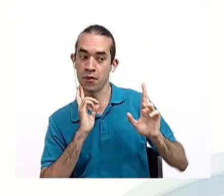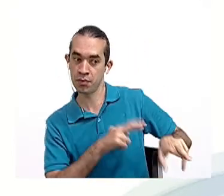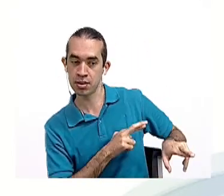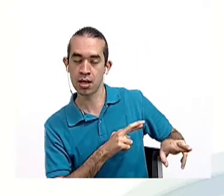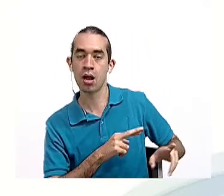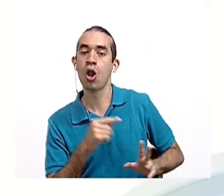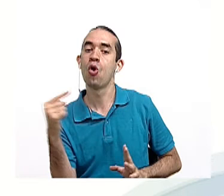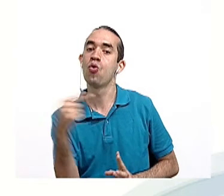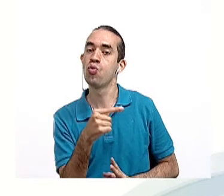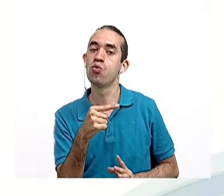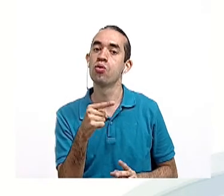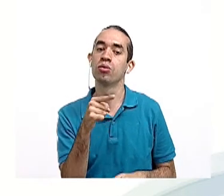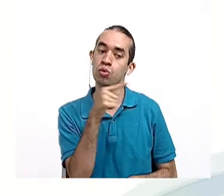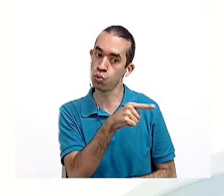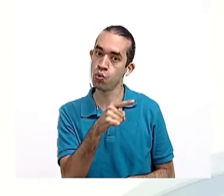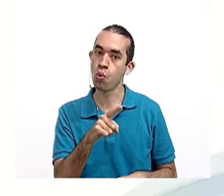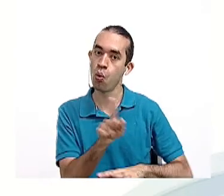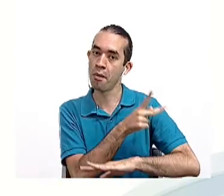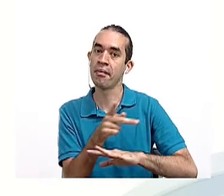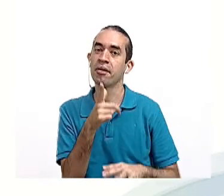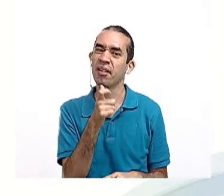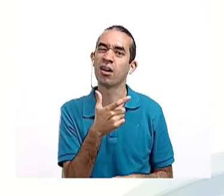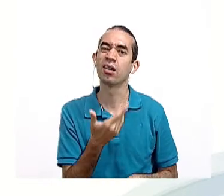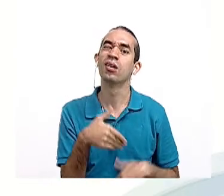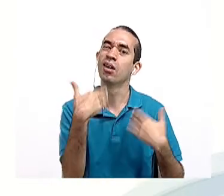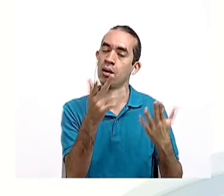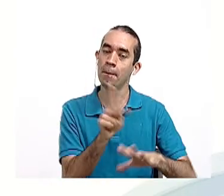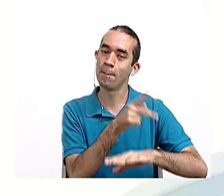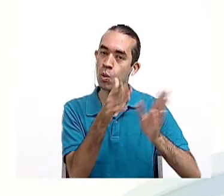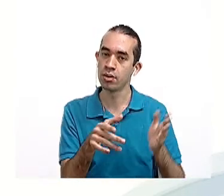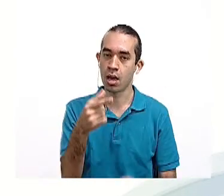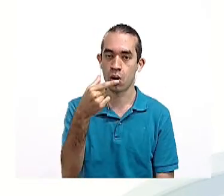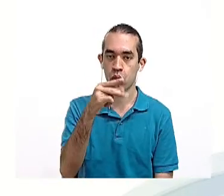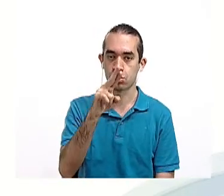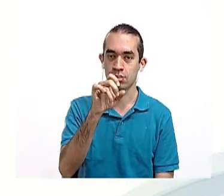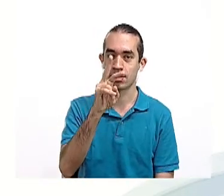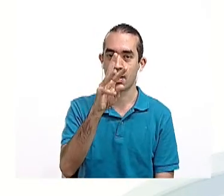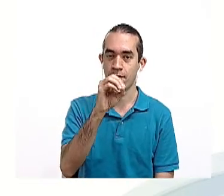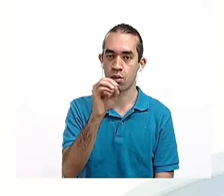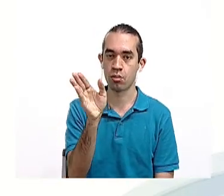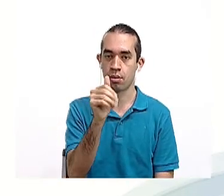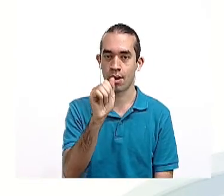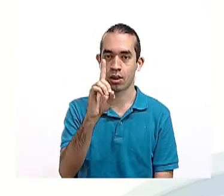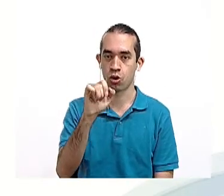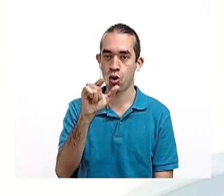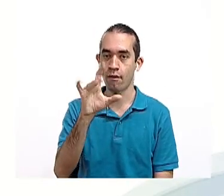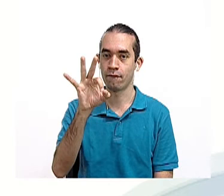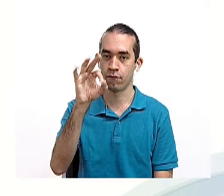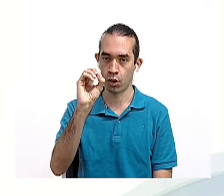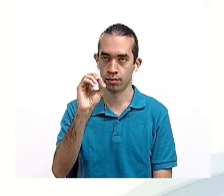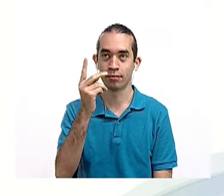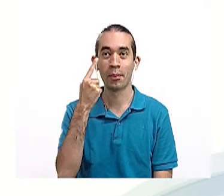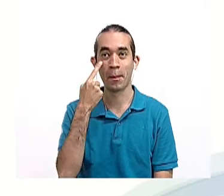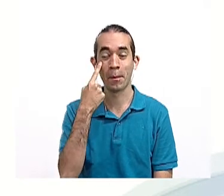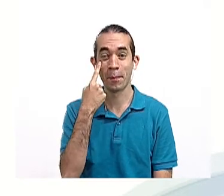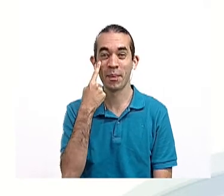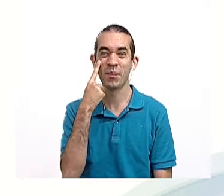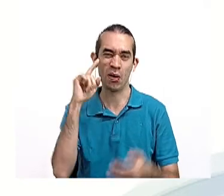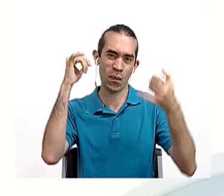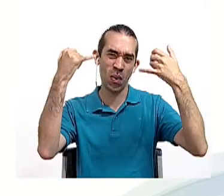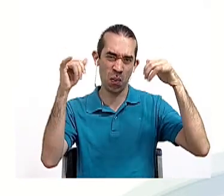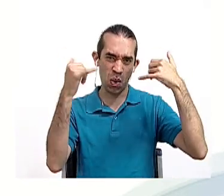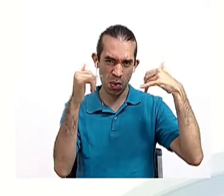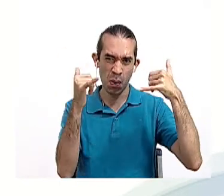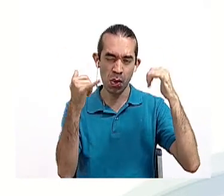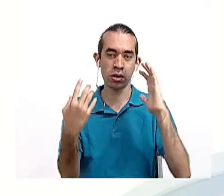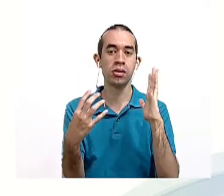lírico es el poeta Gustavo Adolfo. Vean el juego que utiliza en este texto.